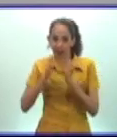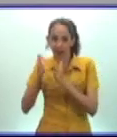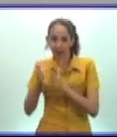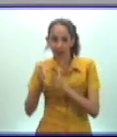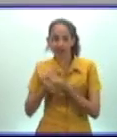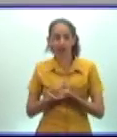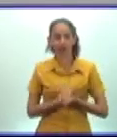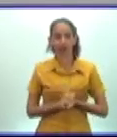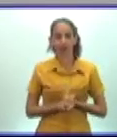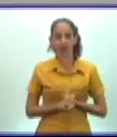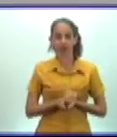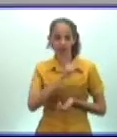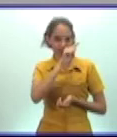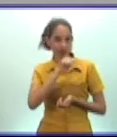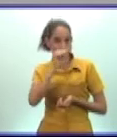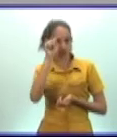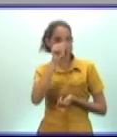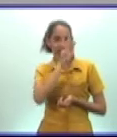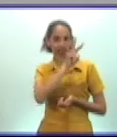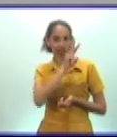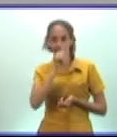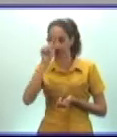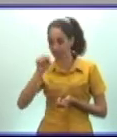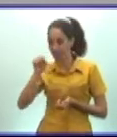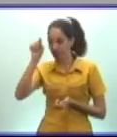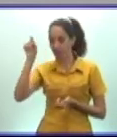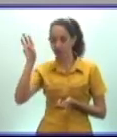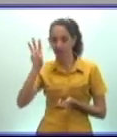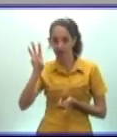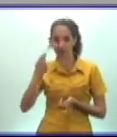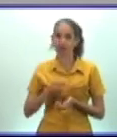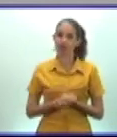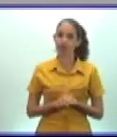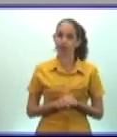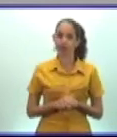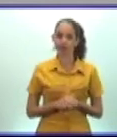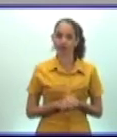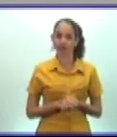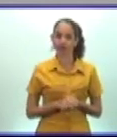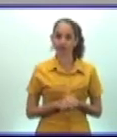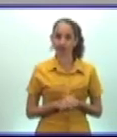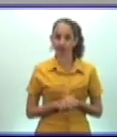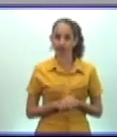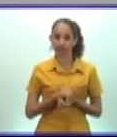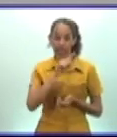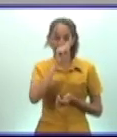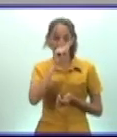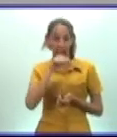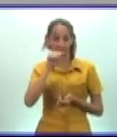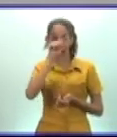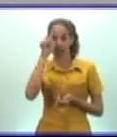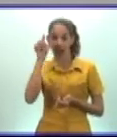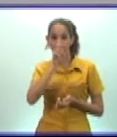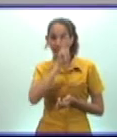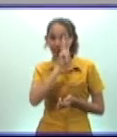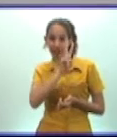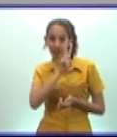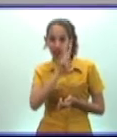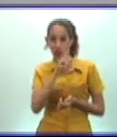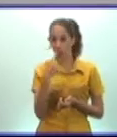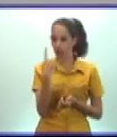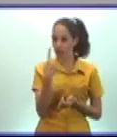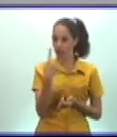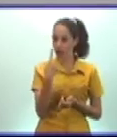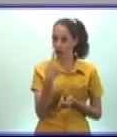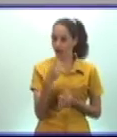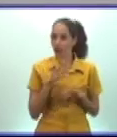la raíz cúbica de 512. La raíz de cúbica de 1 es 1, porque